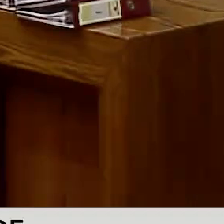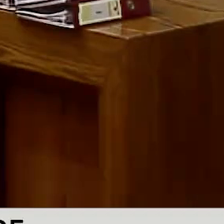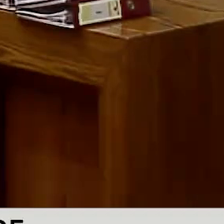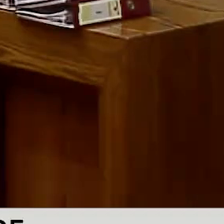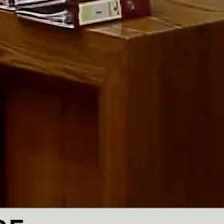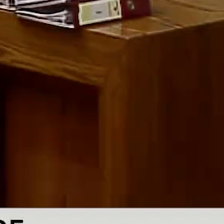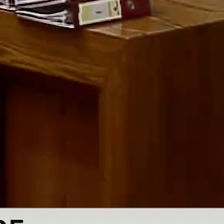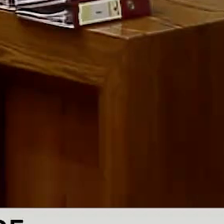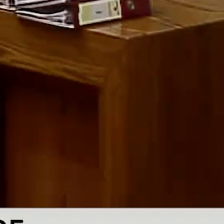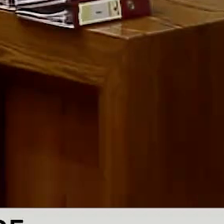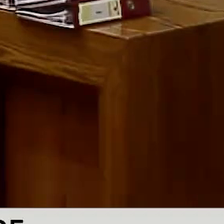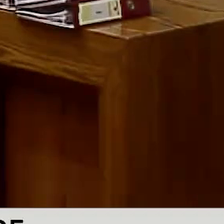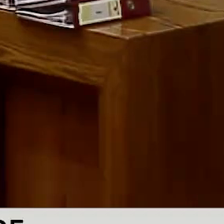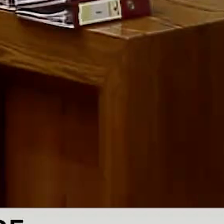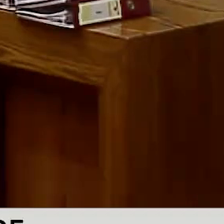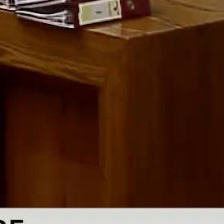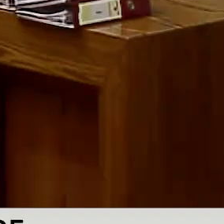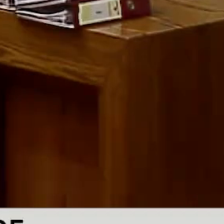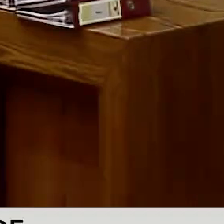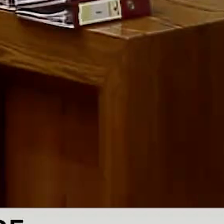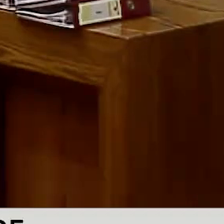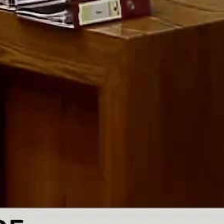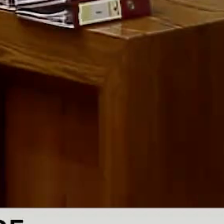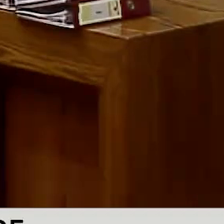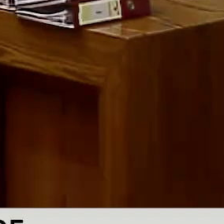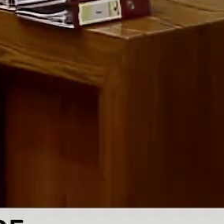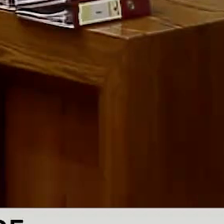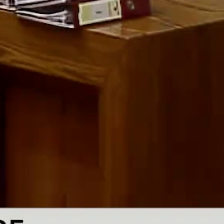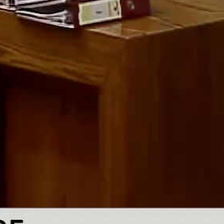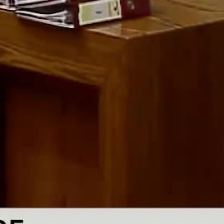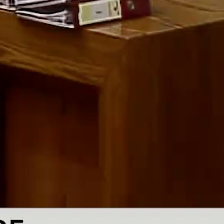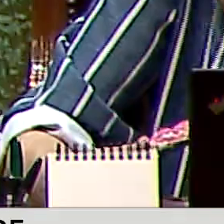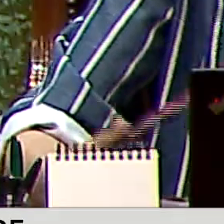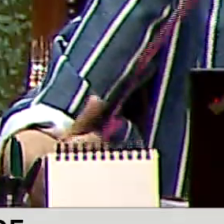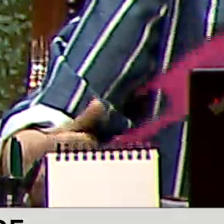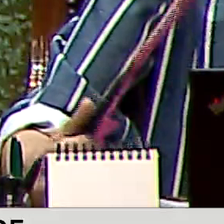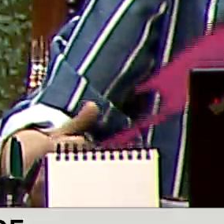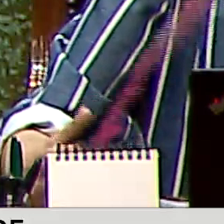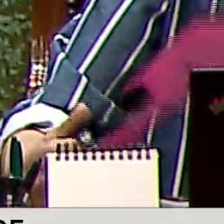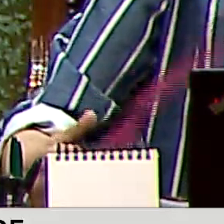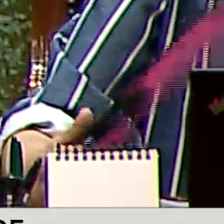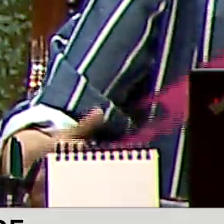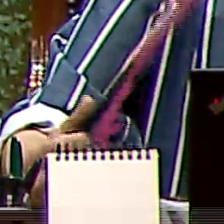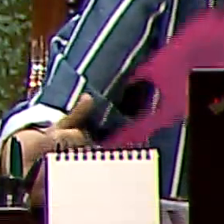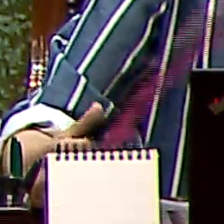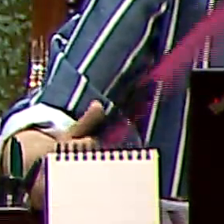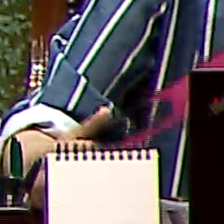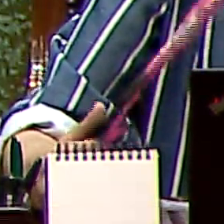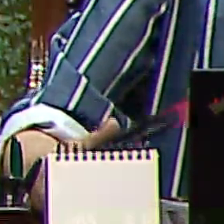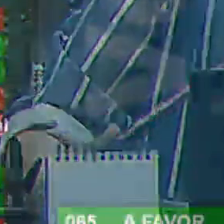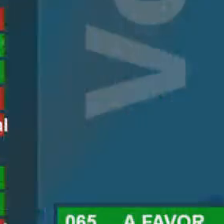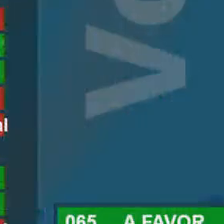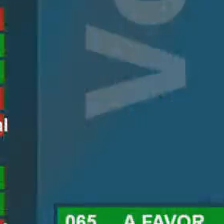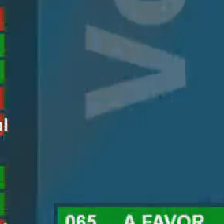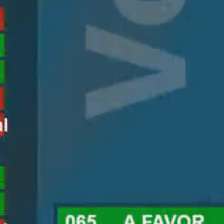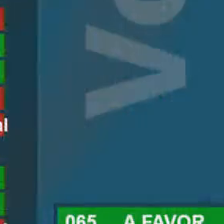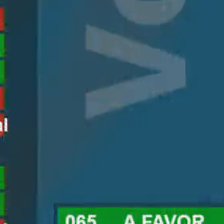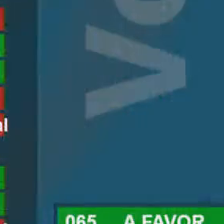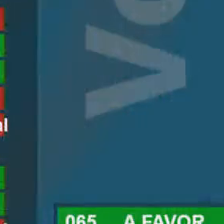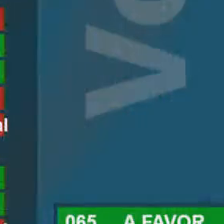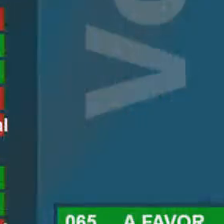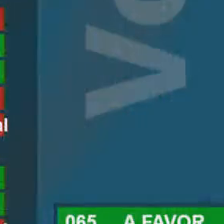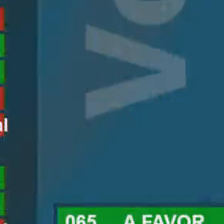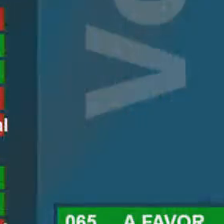zarda diputada sagardía ya listo resultado de la votación por la afirmativa